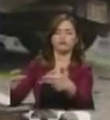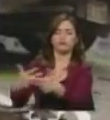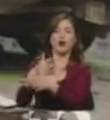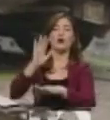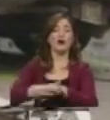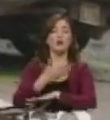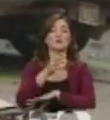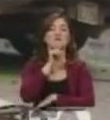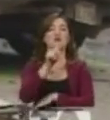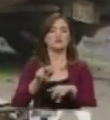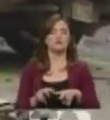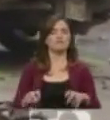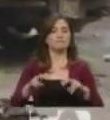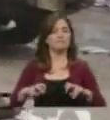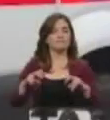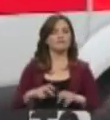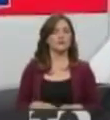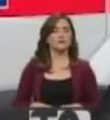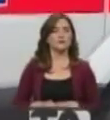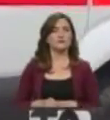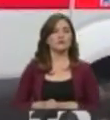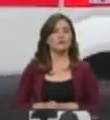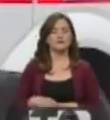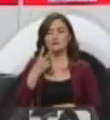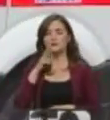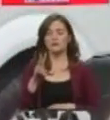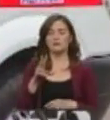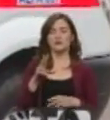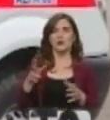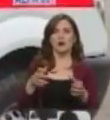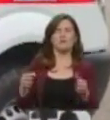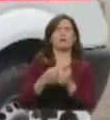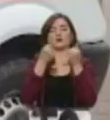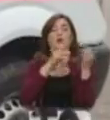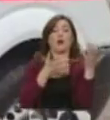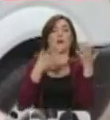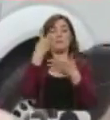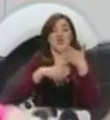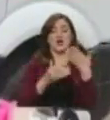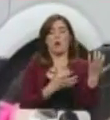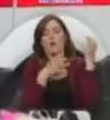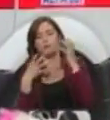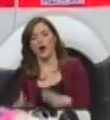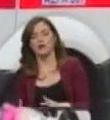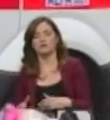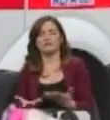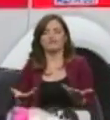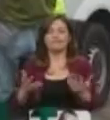causas del accidente, están en investigación. Ya, pues cuando me di cuenta, ya vi que se atravesó, yo me caí en el accidente con mi hija y dice que el